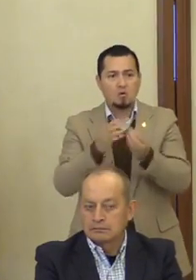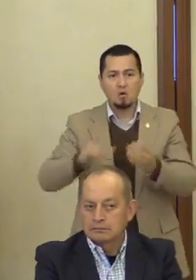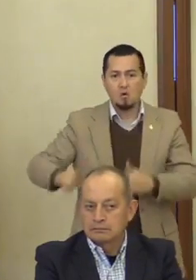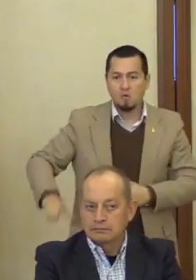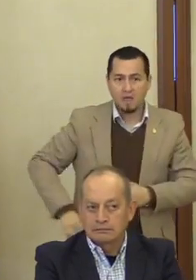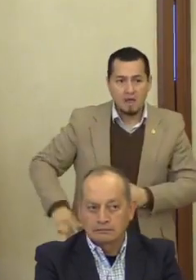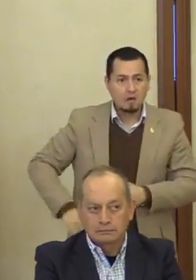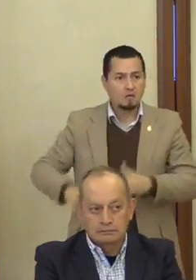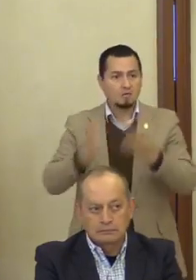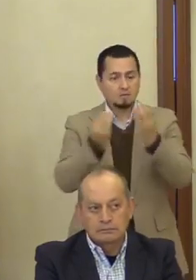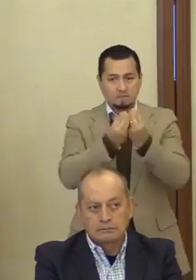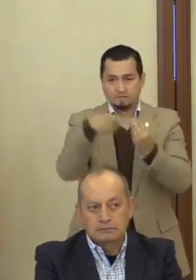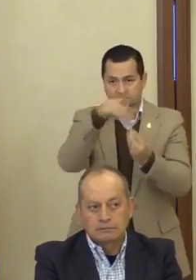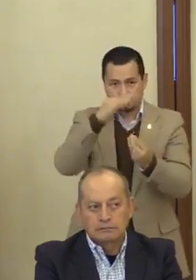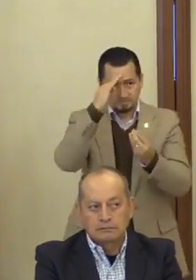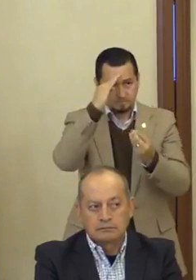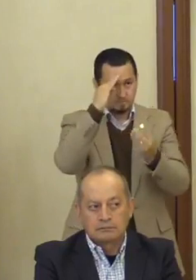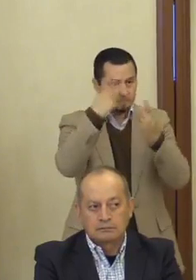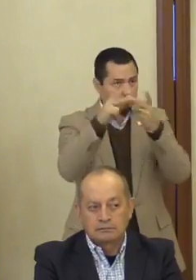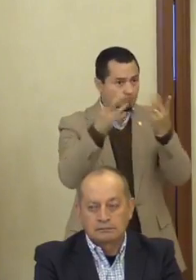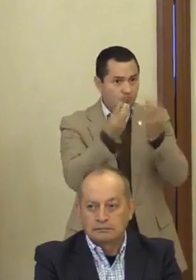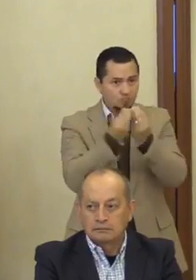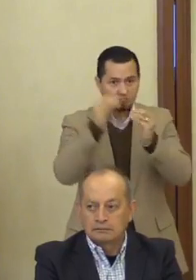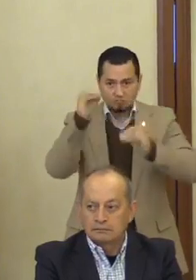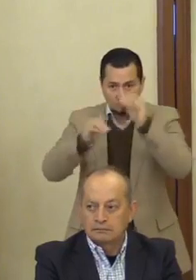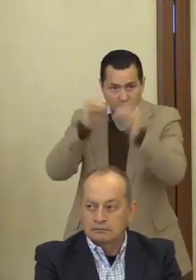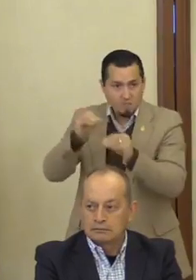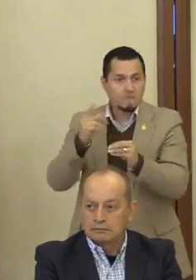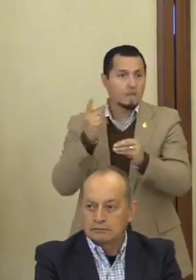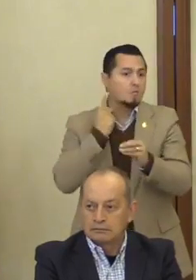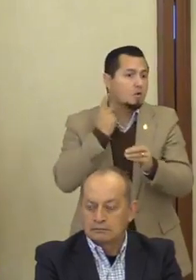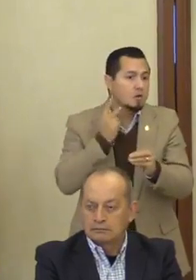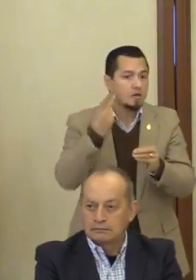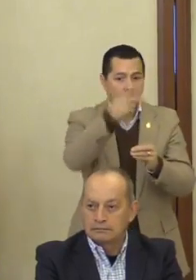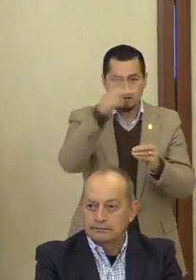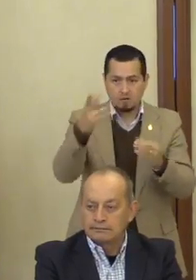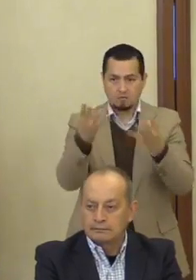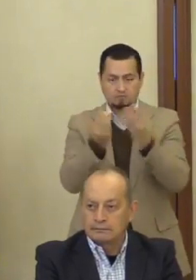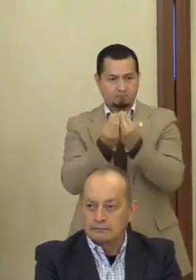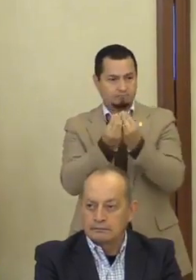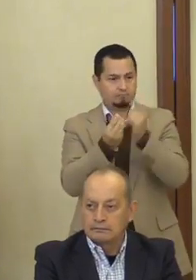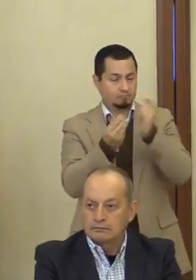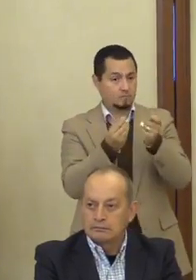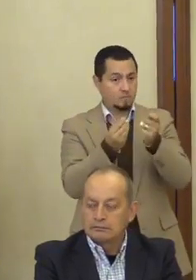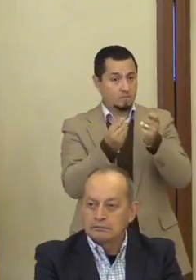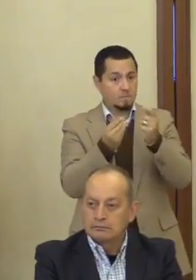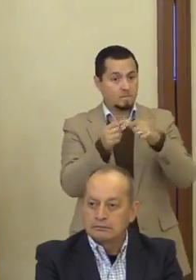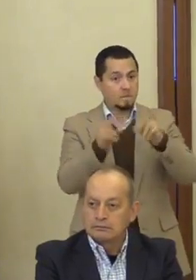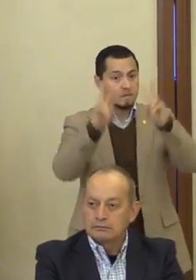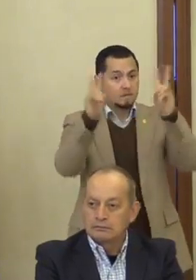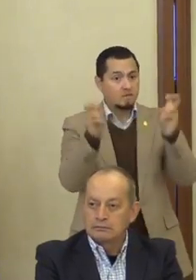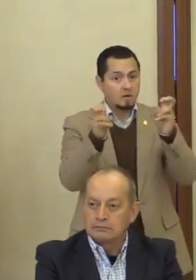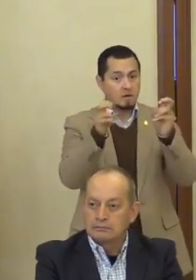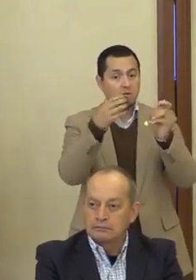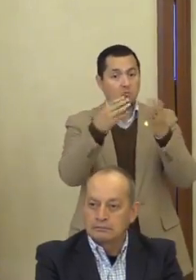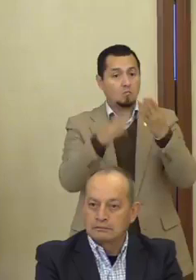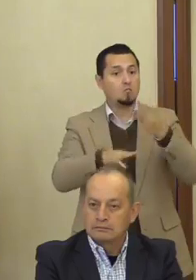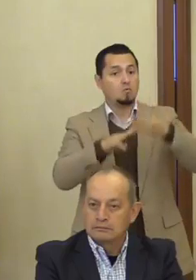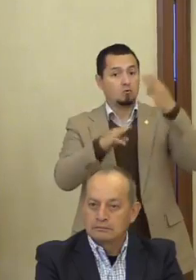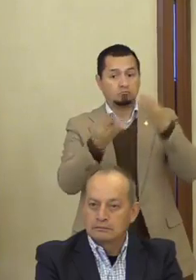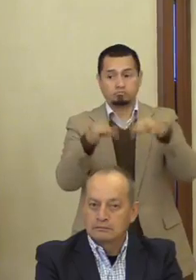gobierno define sus acciones, sus estrategias, sus políticas públicas en la materia? Ha sido tema de debate. Ustedes han